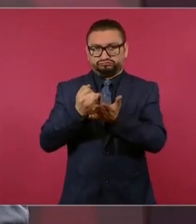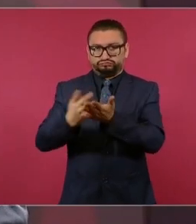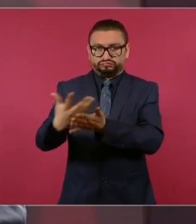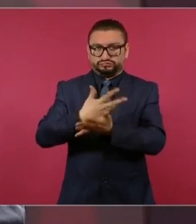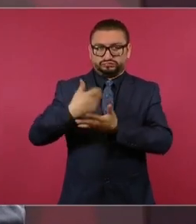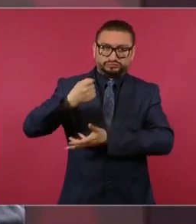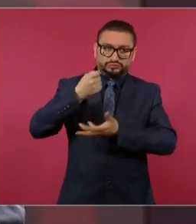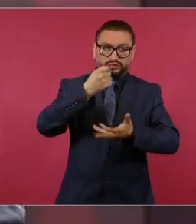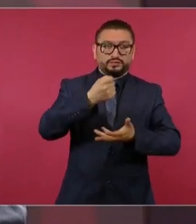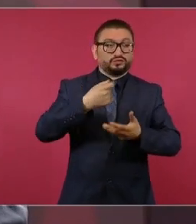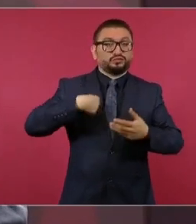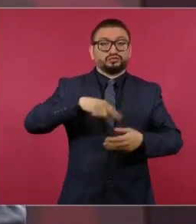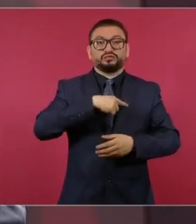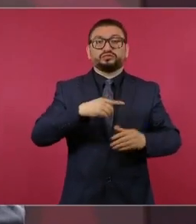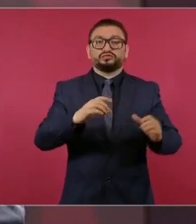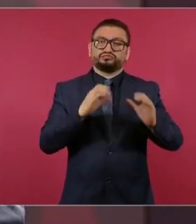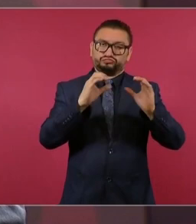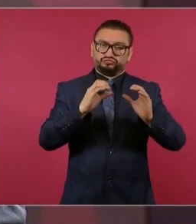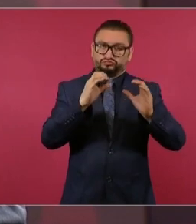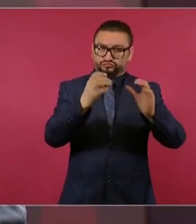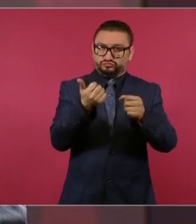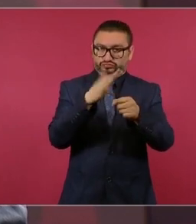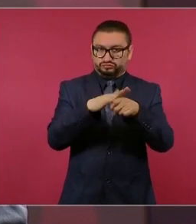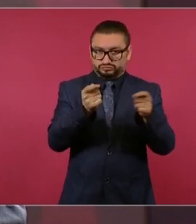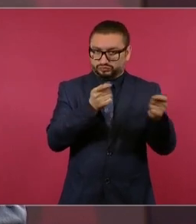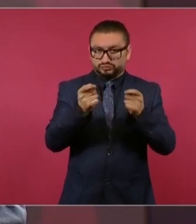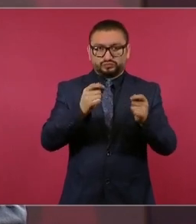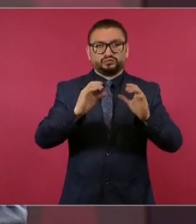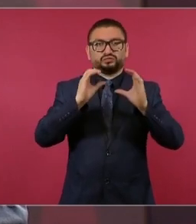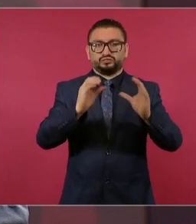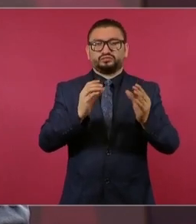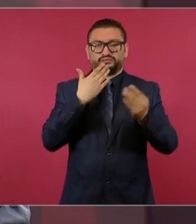Y tenemos que ser buenos administradores